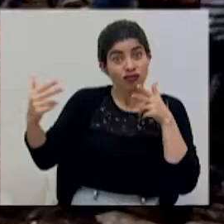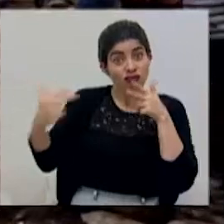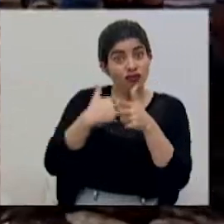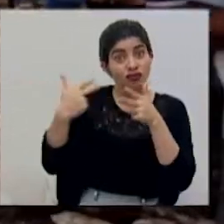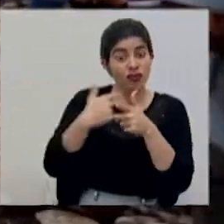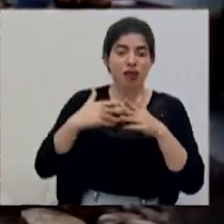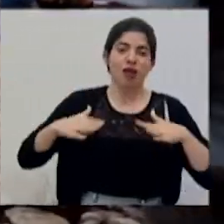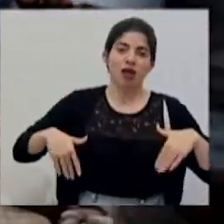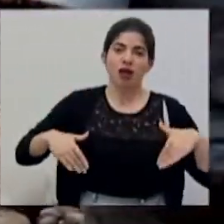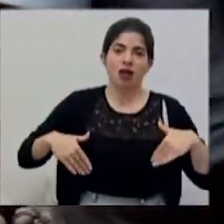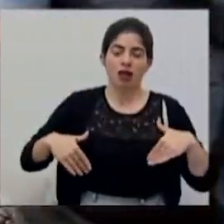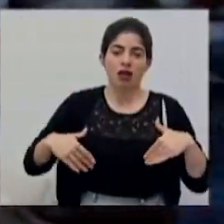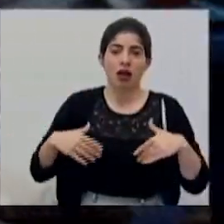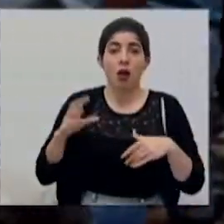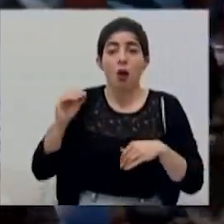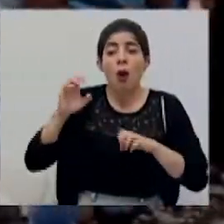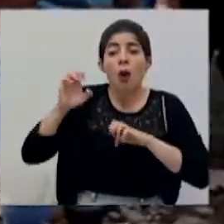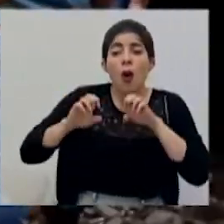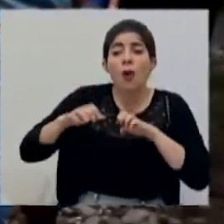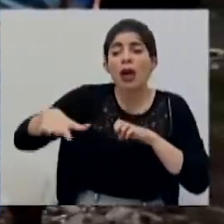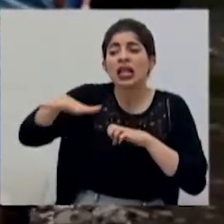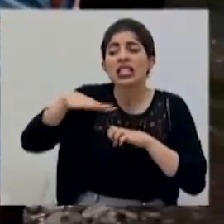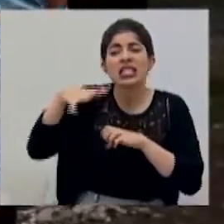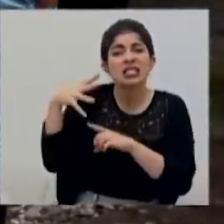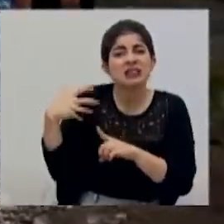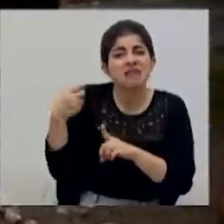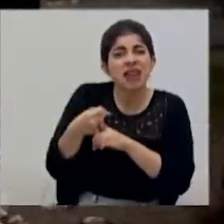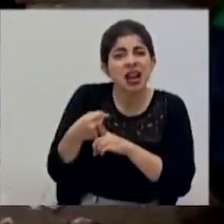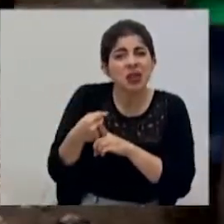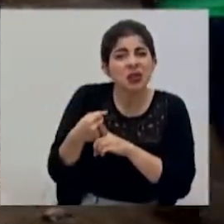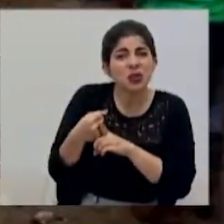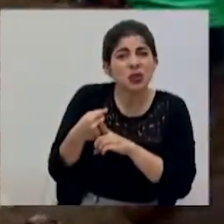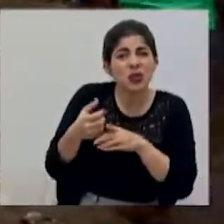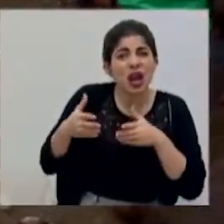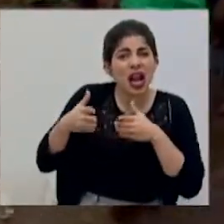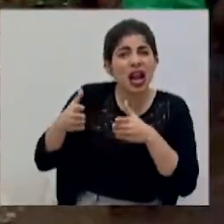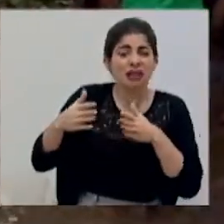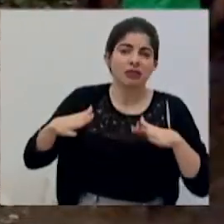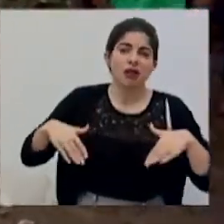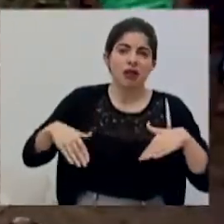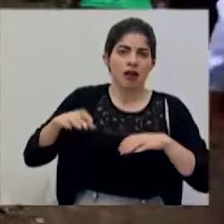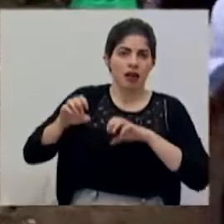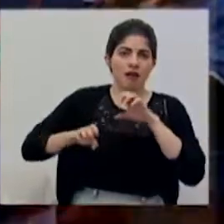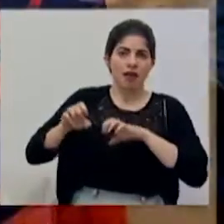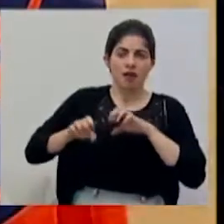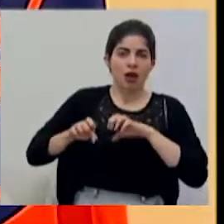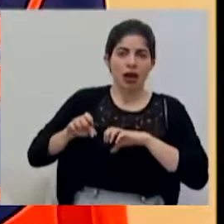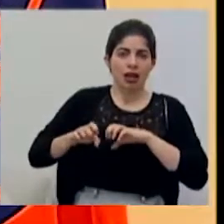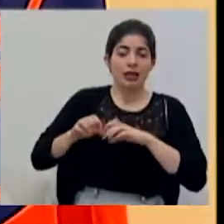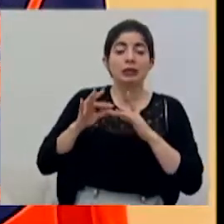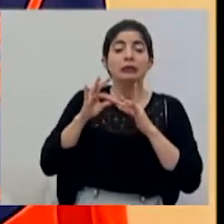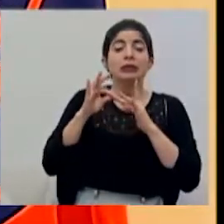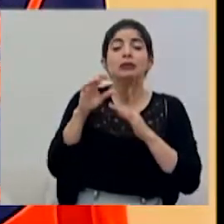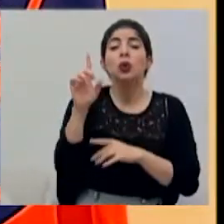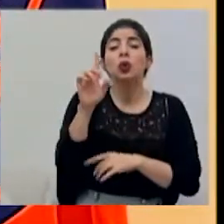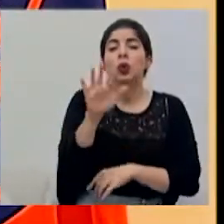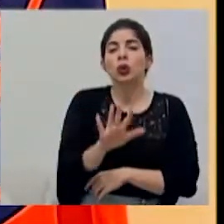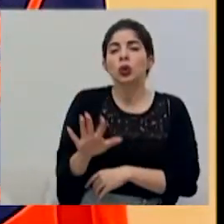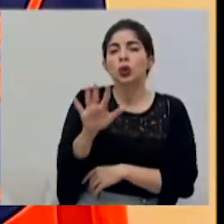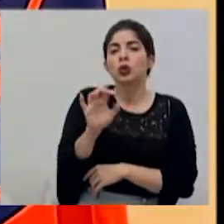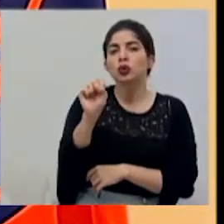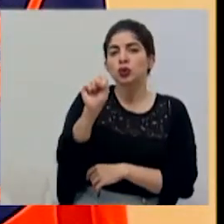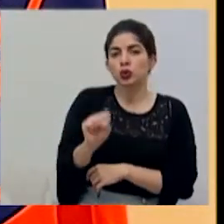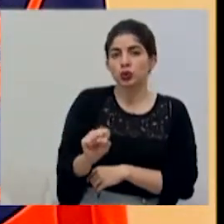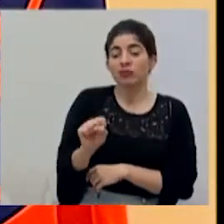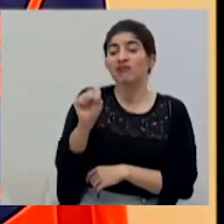estos sitios, ni se han podido evaluar los impactos en carretera, sobre todo en el sur, donde pues